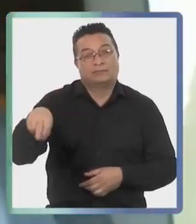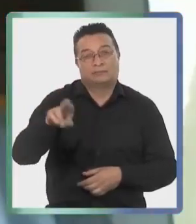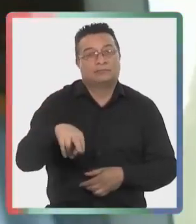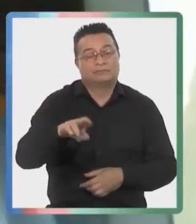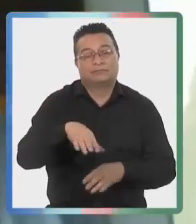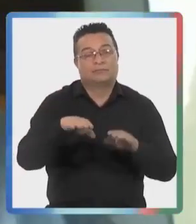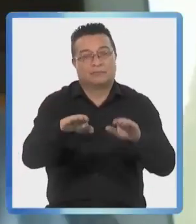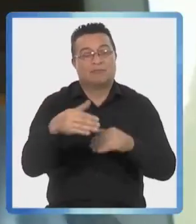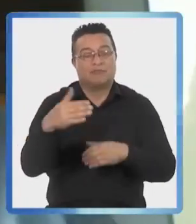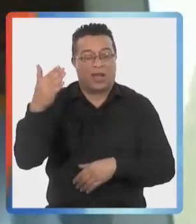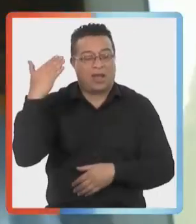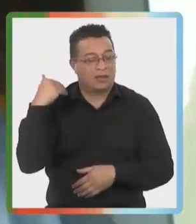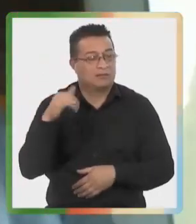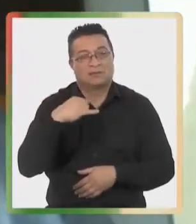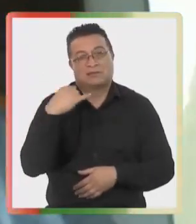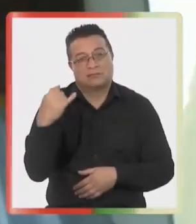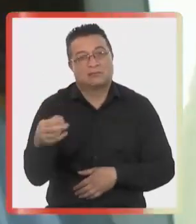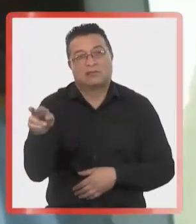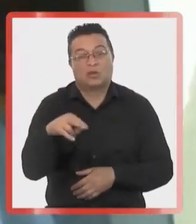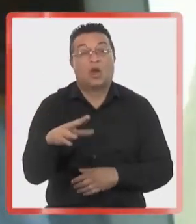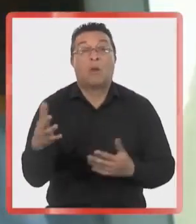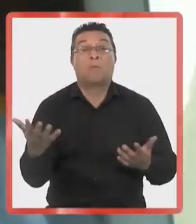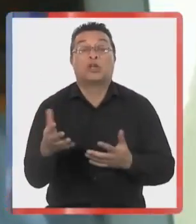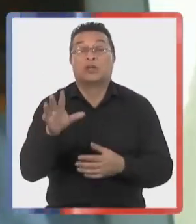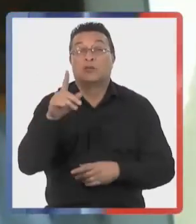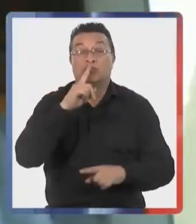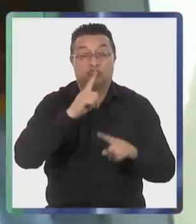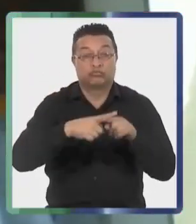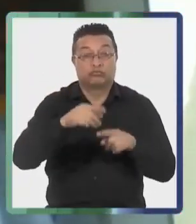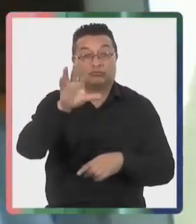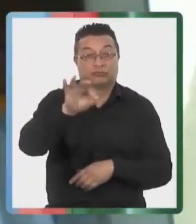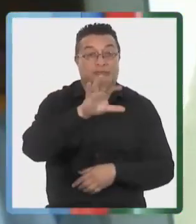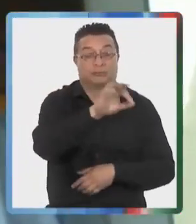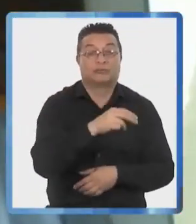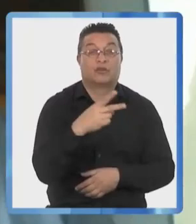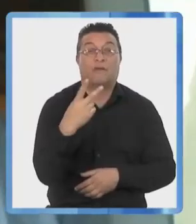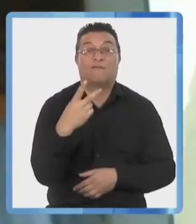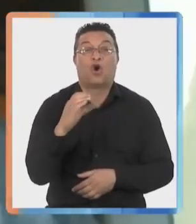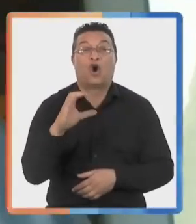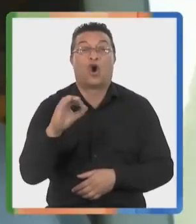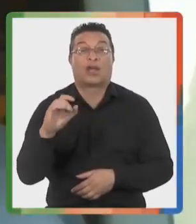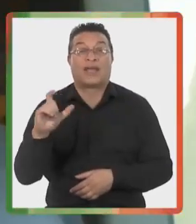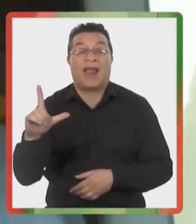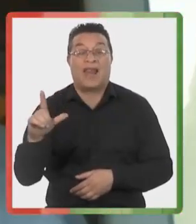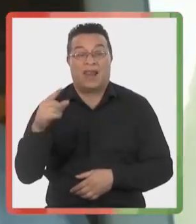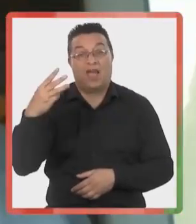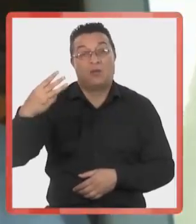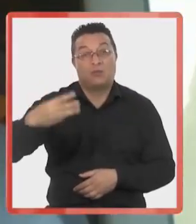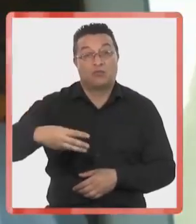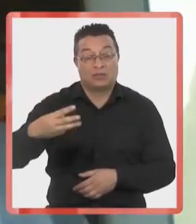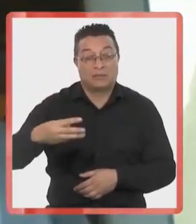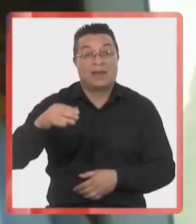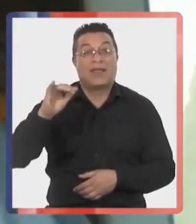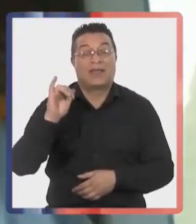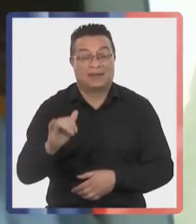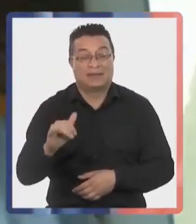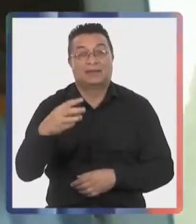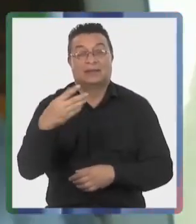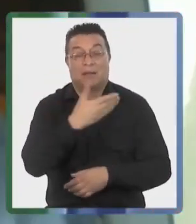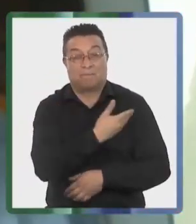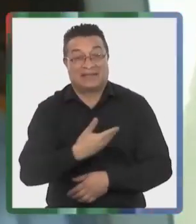repiten, los mismos de la vez anterior. Esto es porque el nombramiento de vocal que se hace en las municipales y en